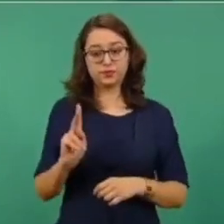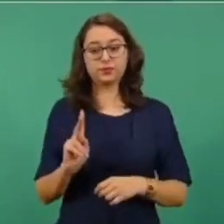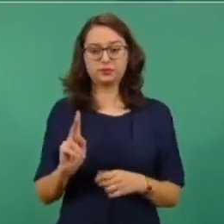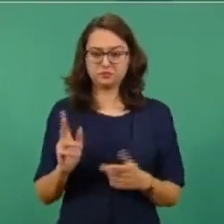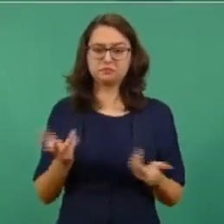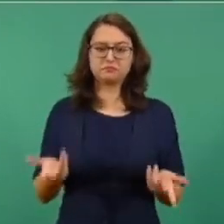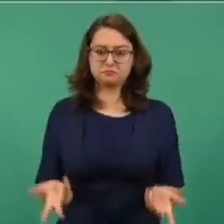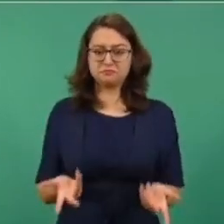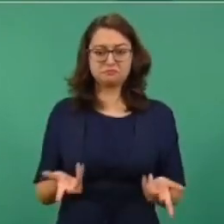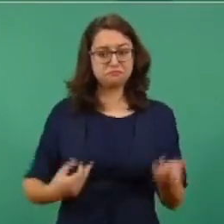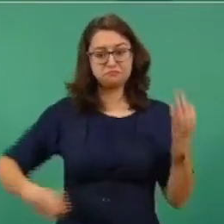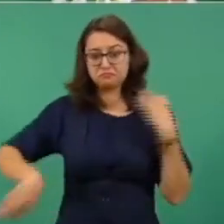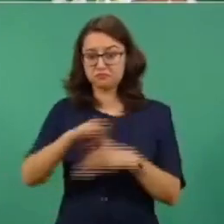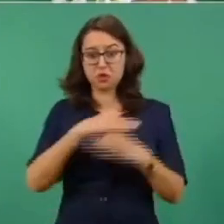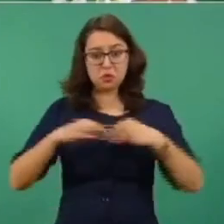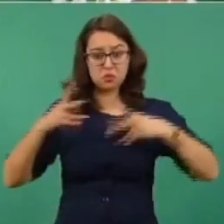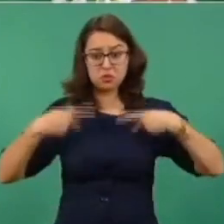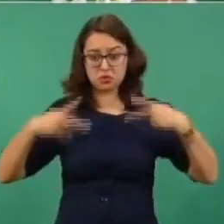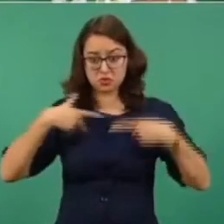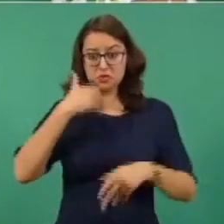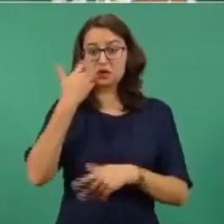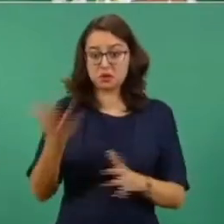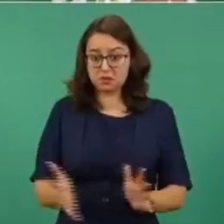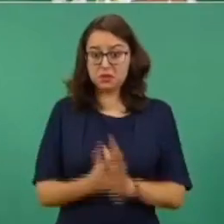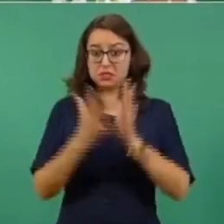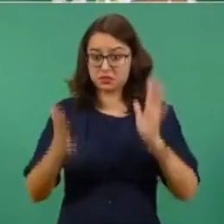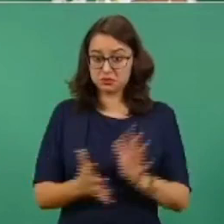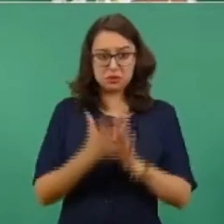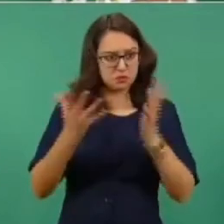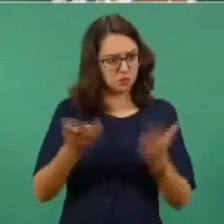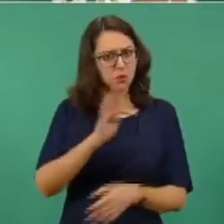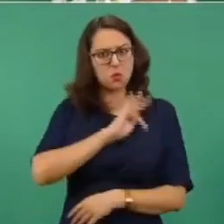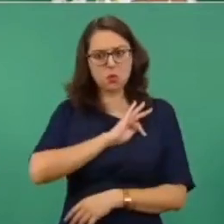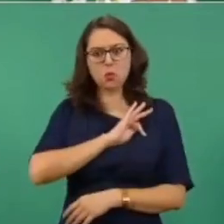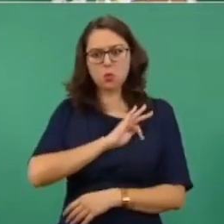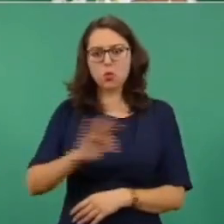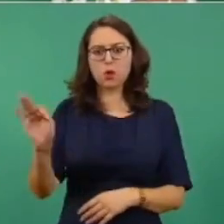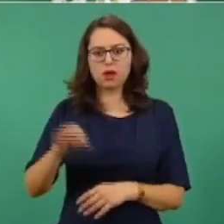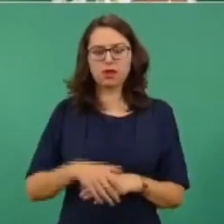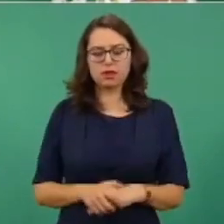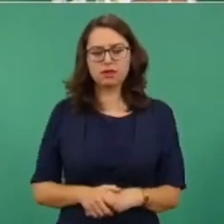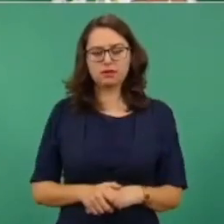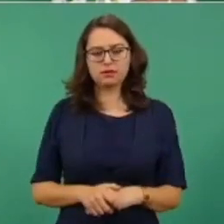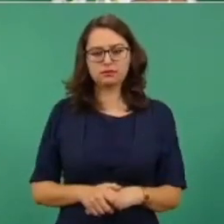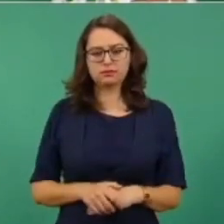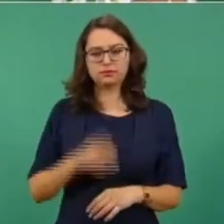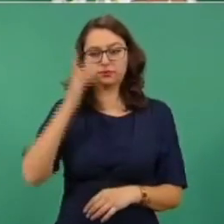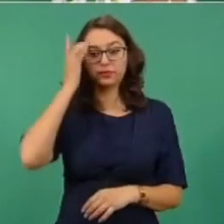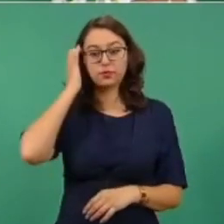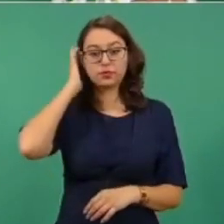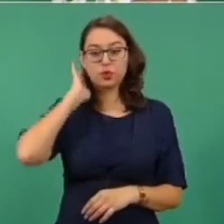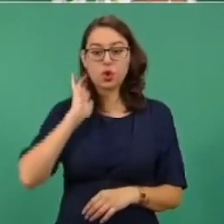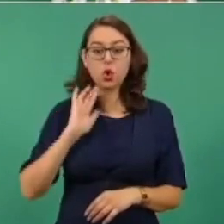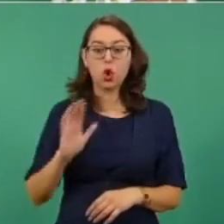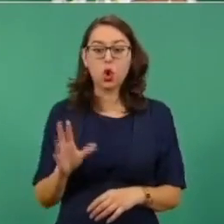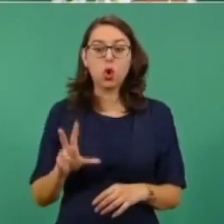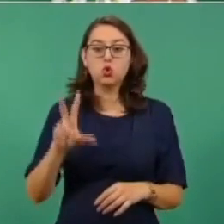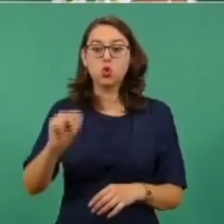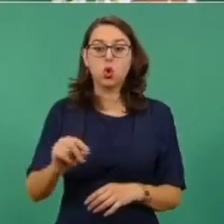sí, todos los que quieran participar, no de manera sectorial.